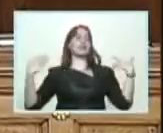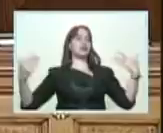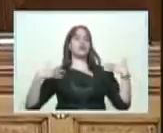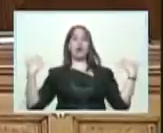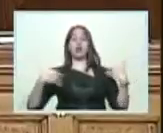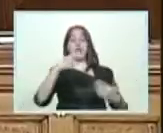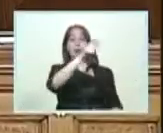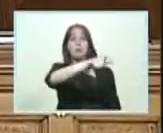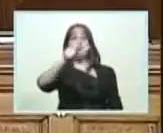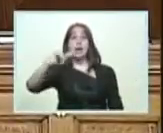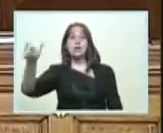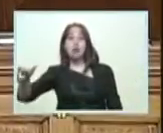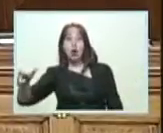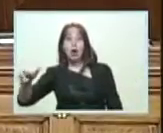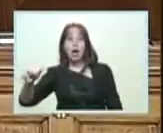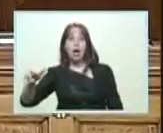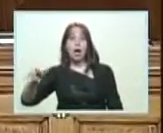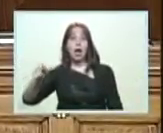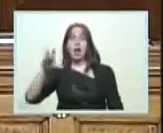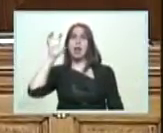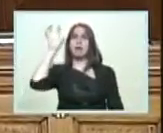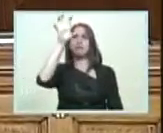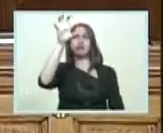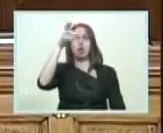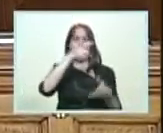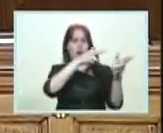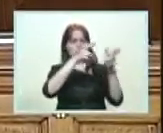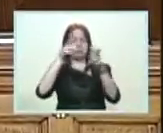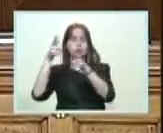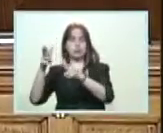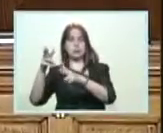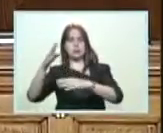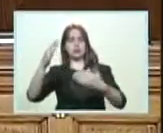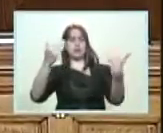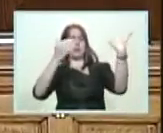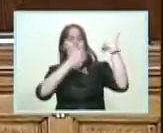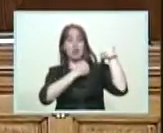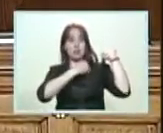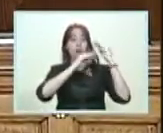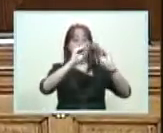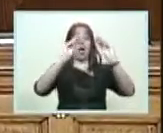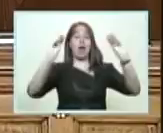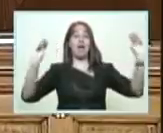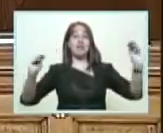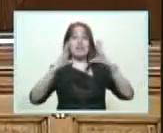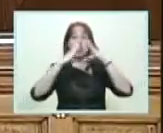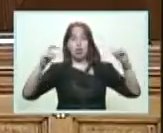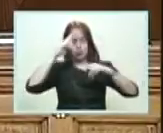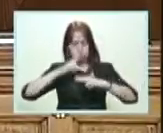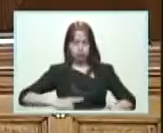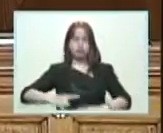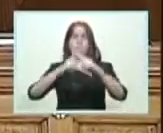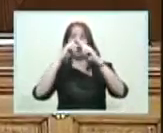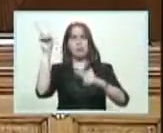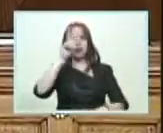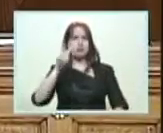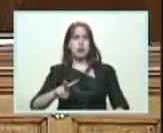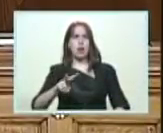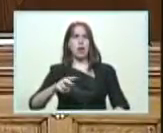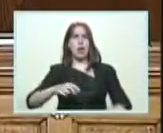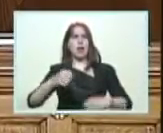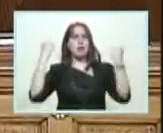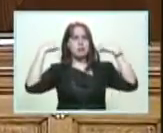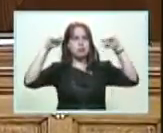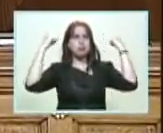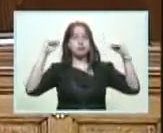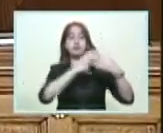ciudadano que bajo el escudo de las armas de su mando convoca a la soberanía nacional para que ejerza